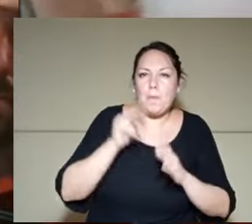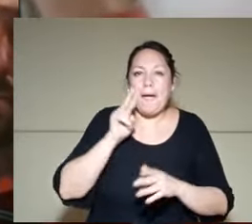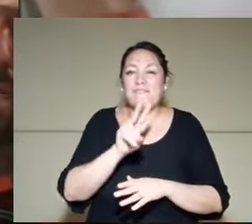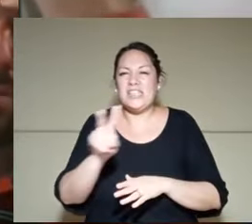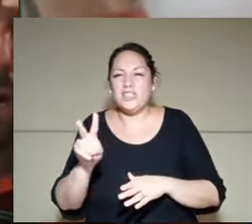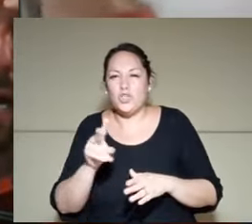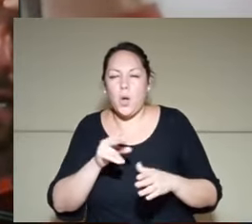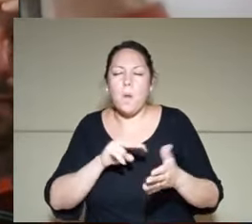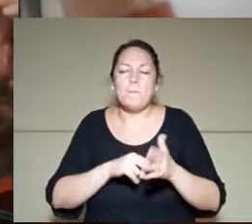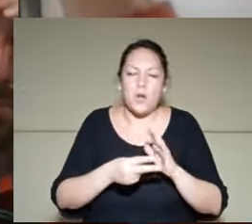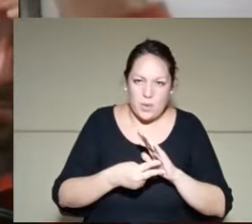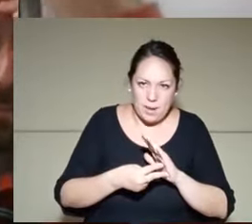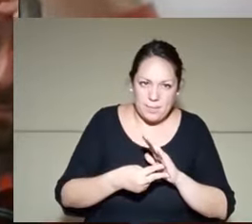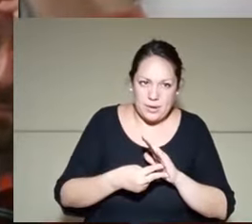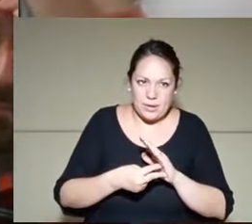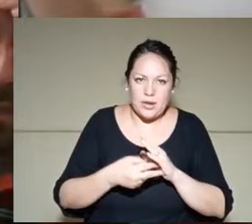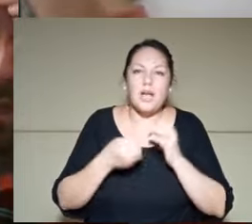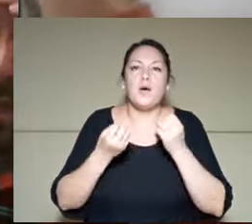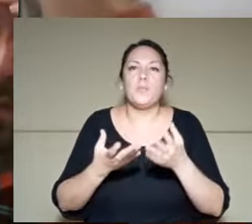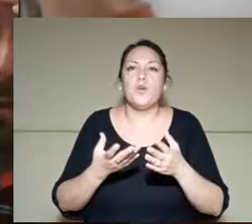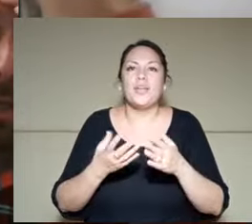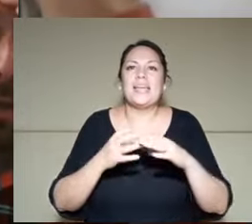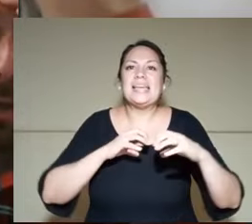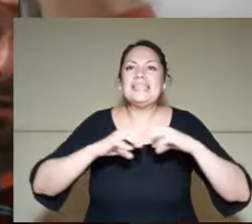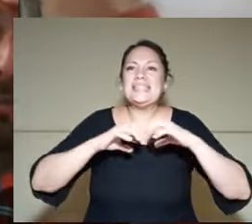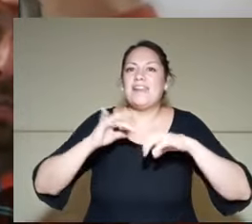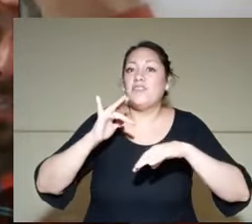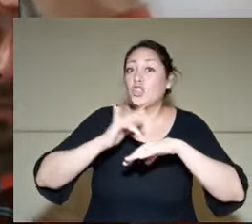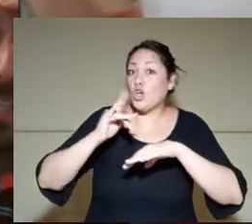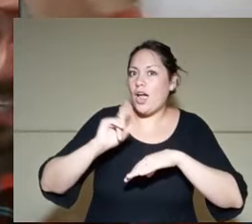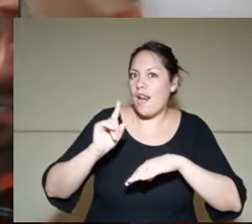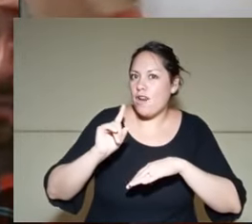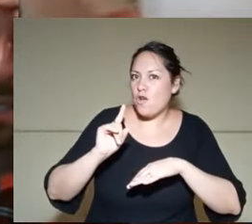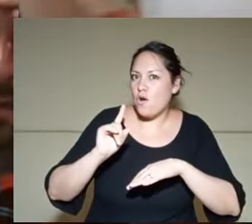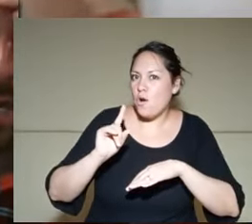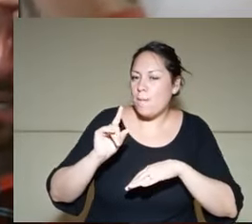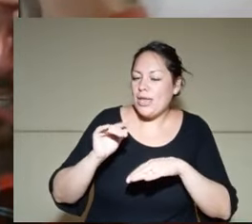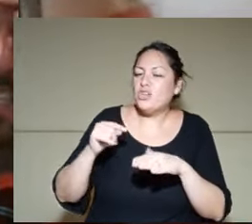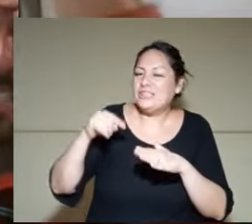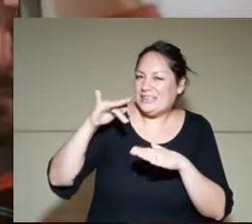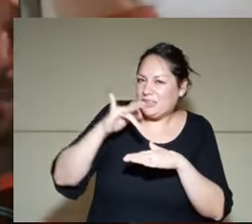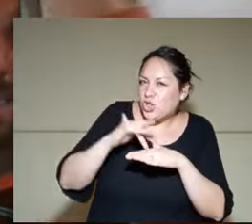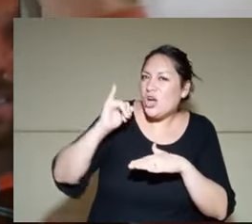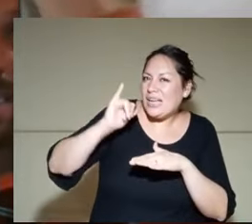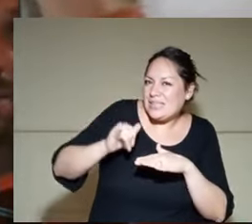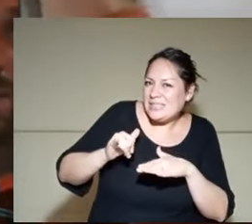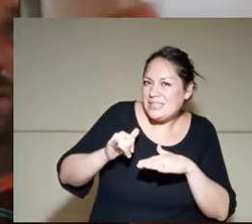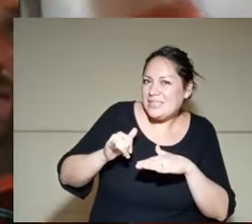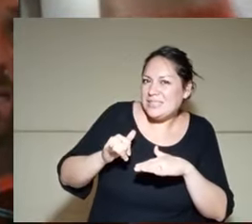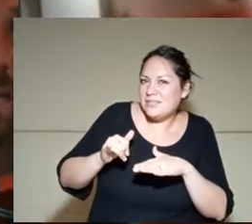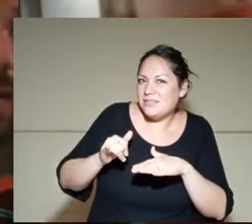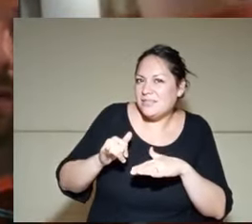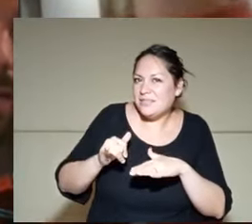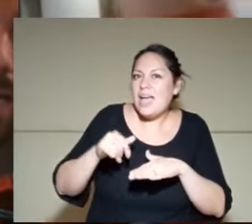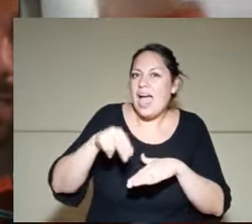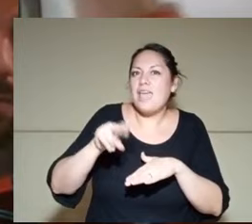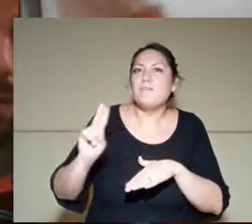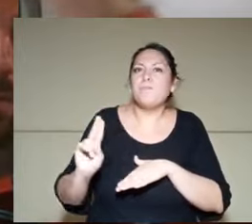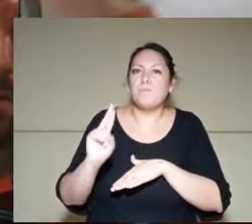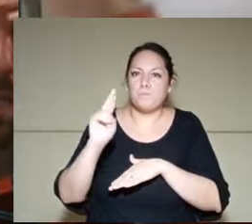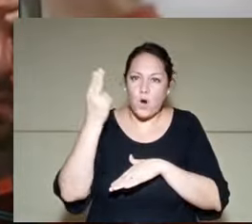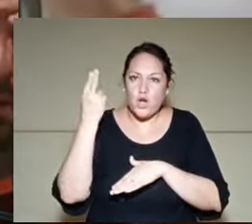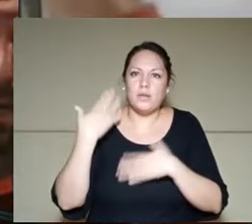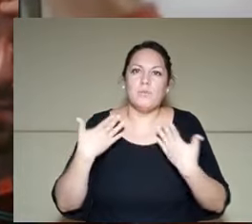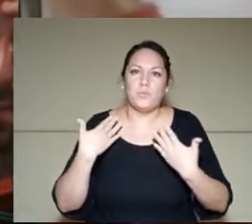etc. Visuales, porque todavía no ha afectado el tejido cerebral. Y ya si afecta el tejido cerebral y es grave la meningitis,